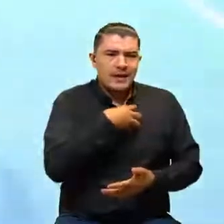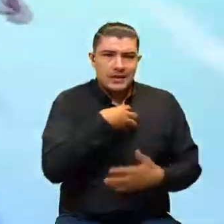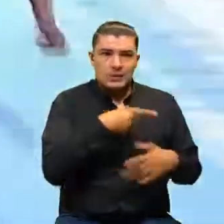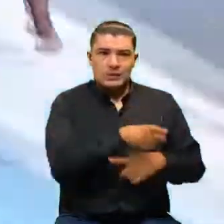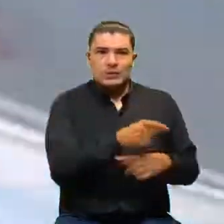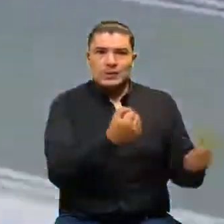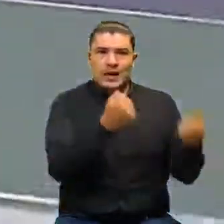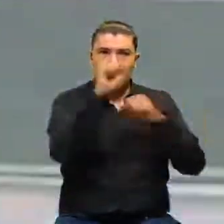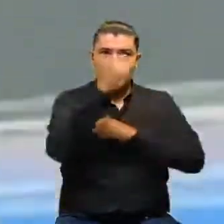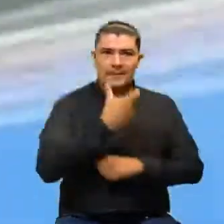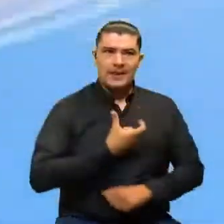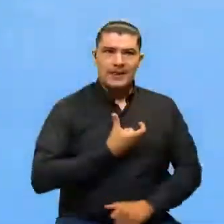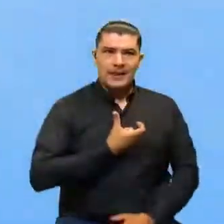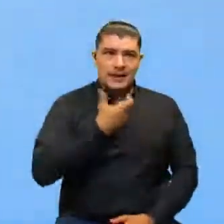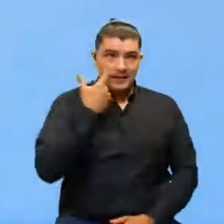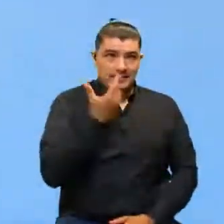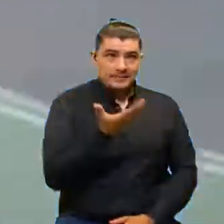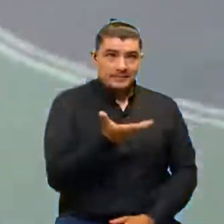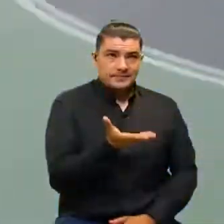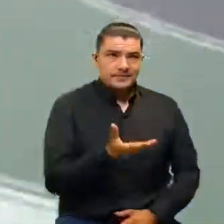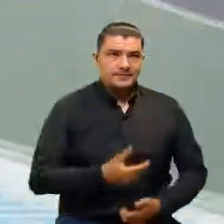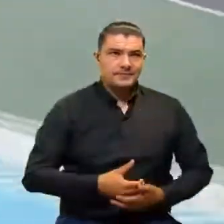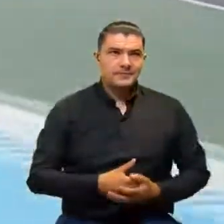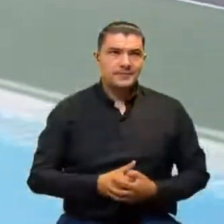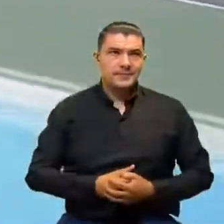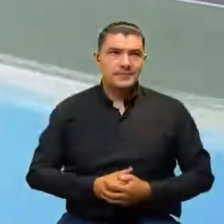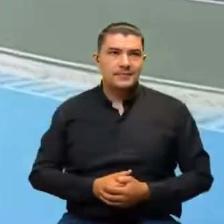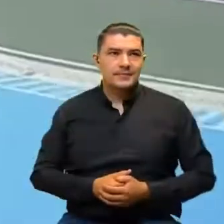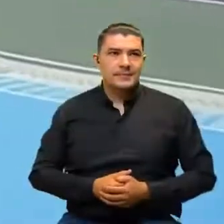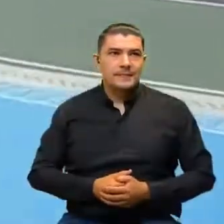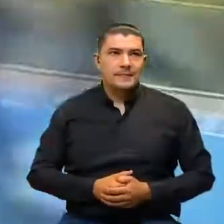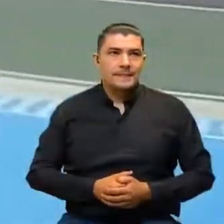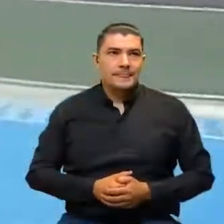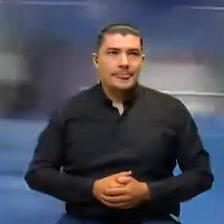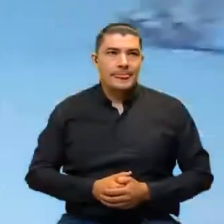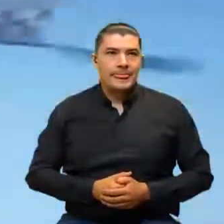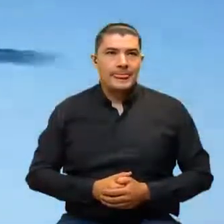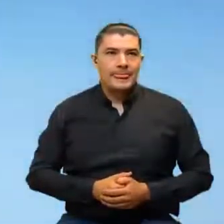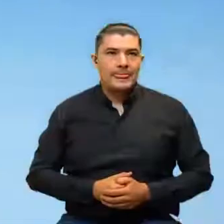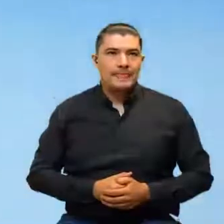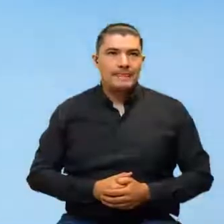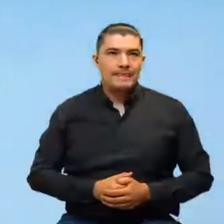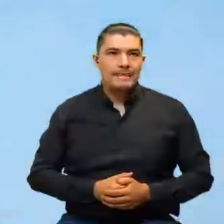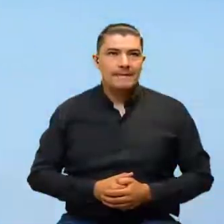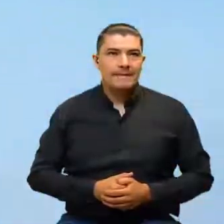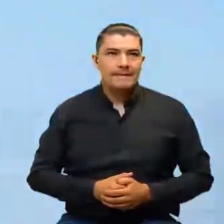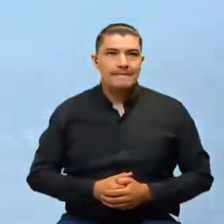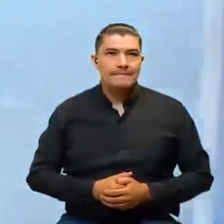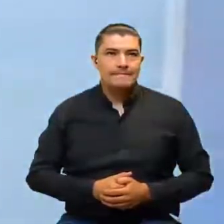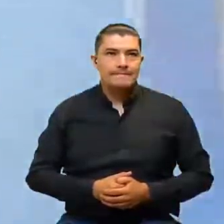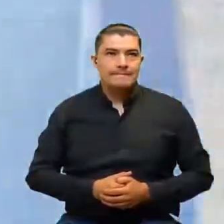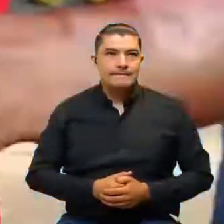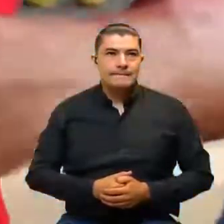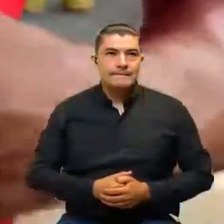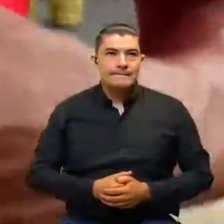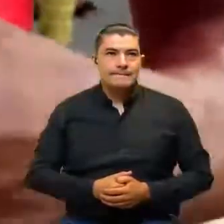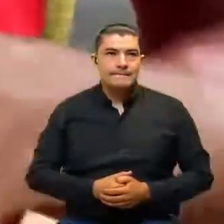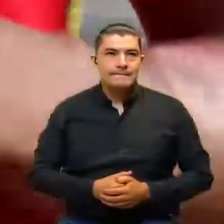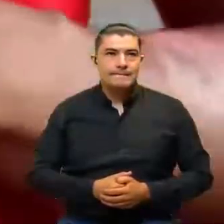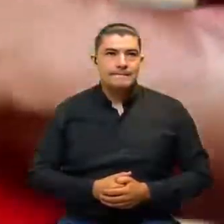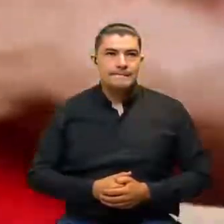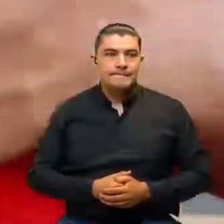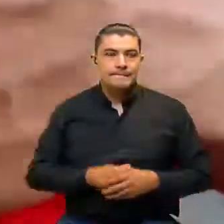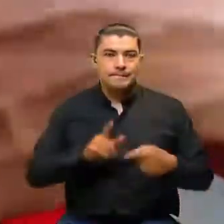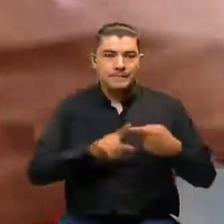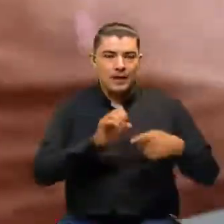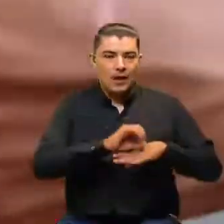presentación. Elimelech, Carvalho, Elimelech, Elimelech, Carvalho, Elimelech, Elimelech, Salomón Carvalho. Medalla